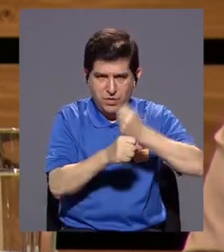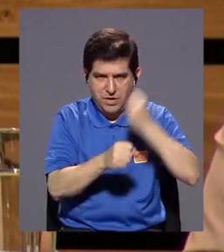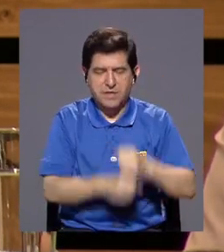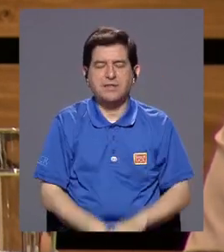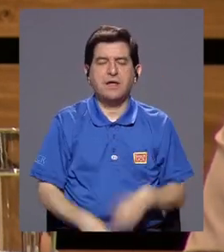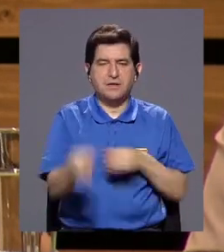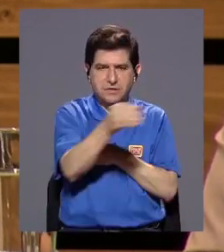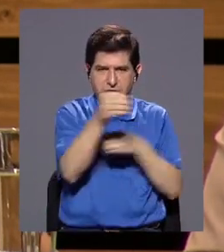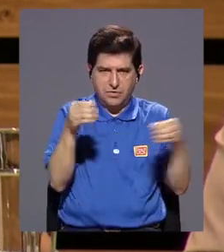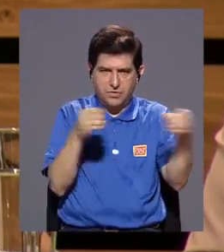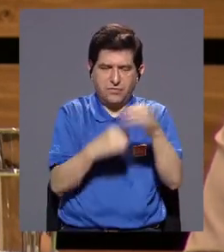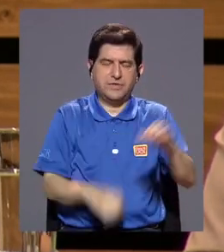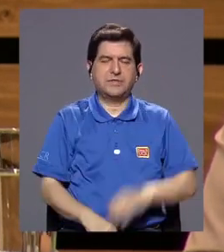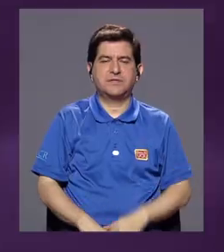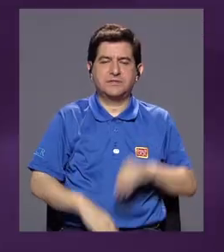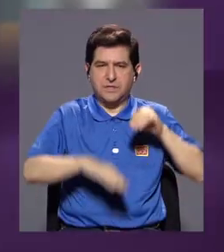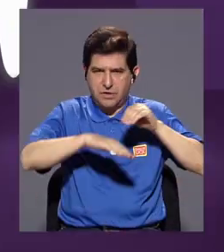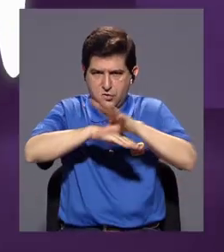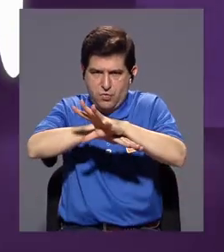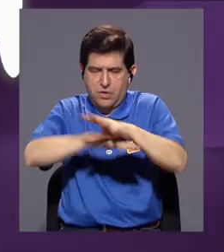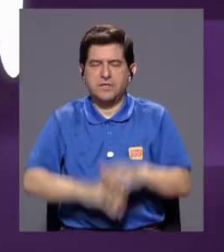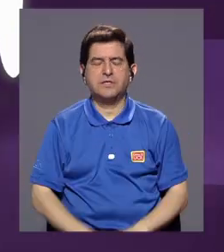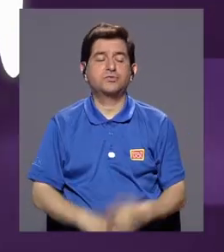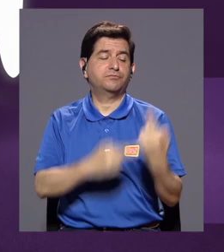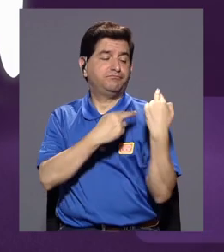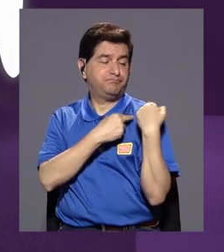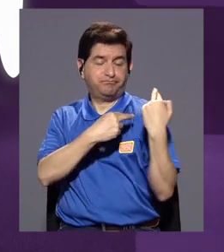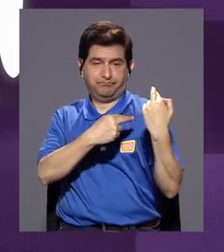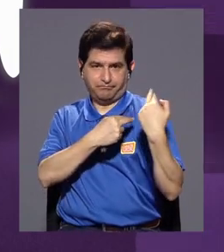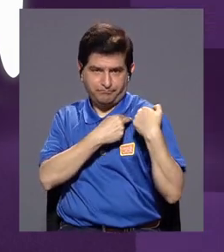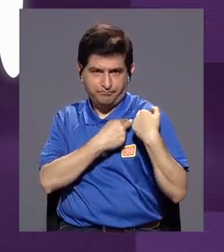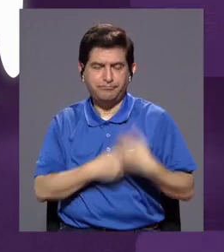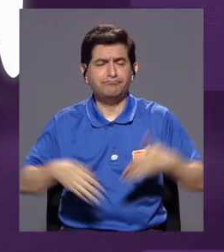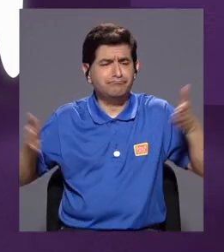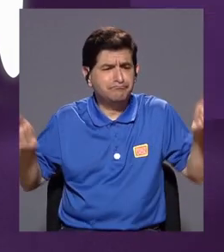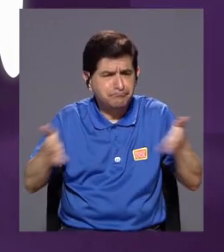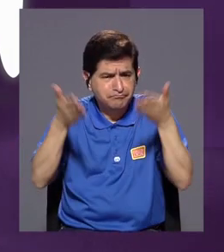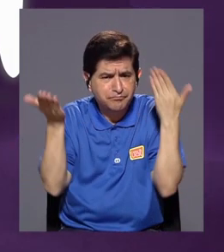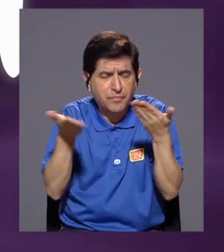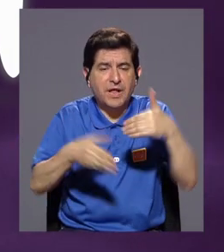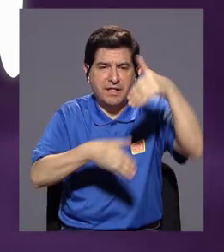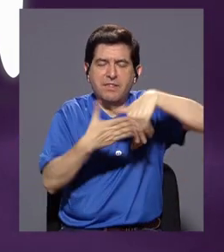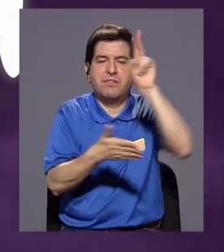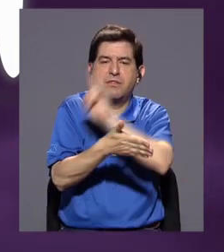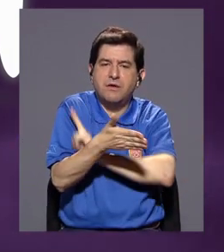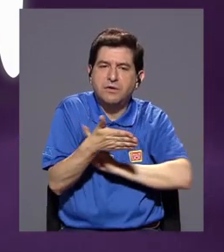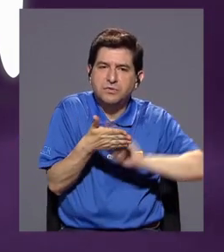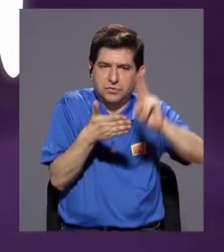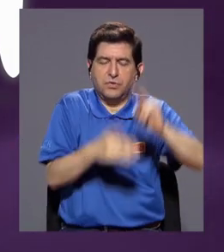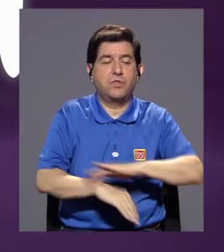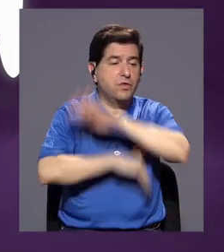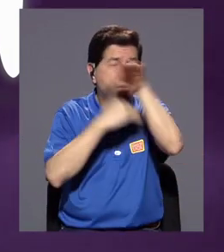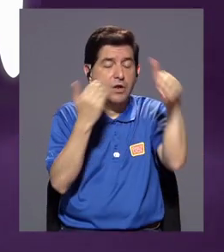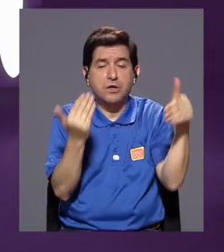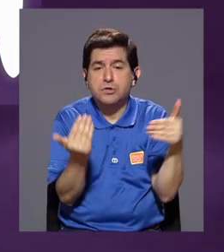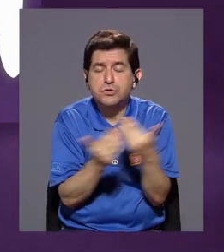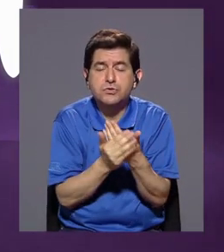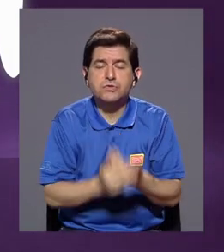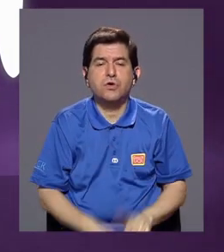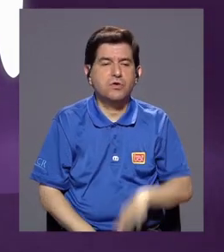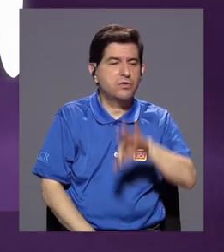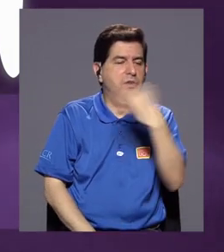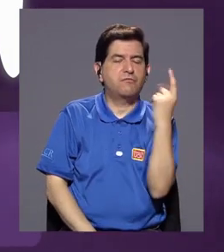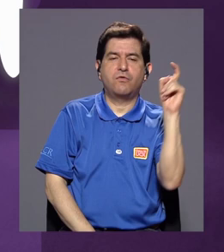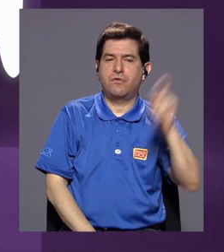la oficina de orientación que es responsable de promover en la universidad todos aquellos